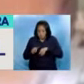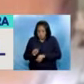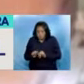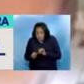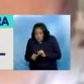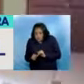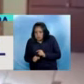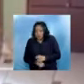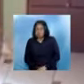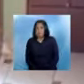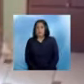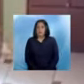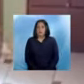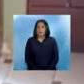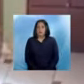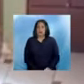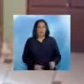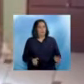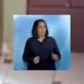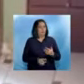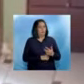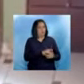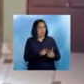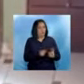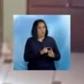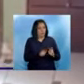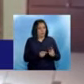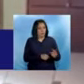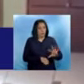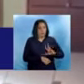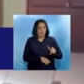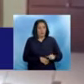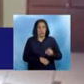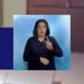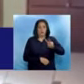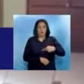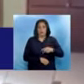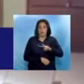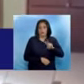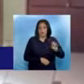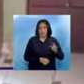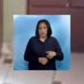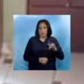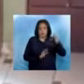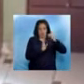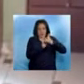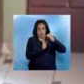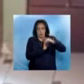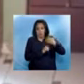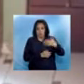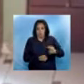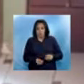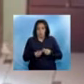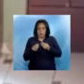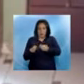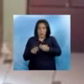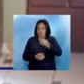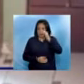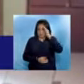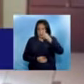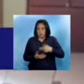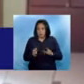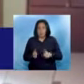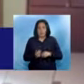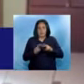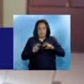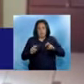suelo. En total, los delincuentes se llevaron 2.200 soles. El video ya está en manos de las autoridades, quienes ya le siguen